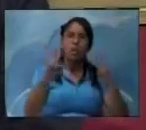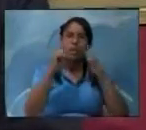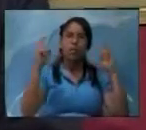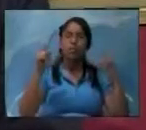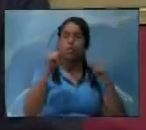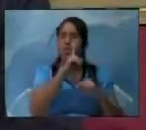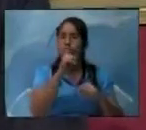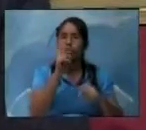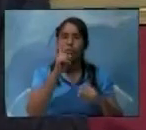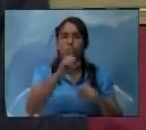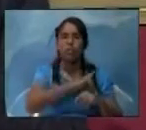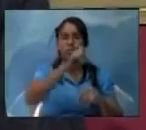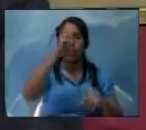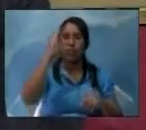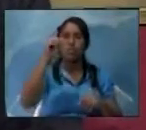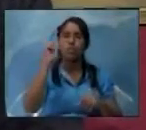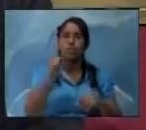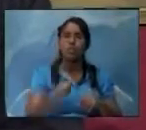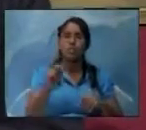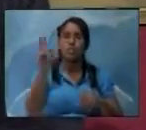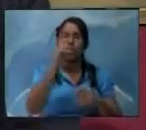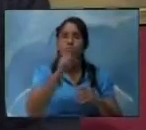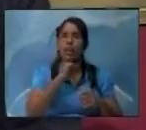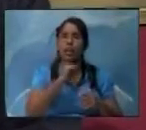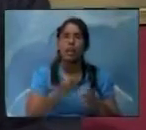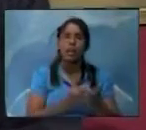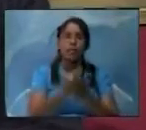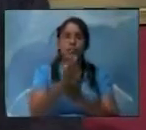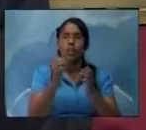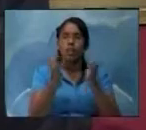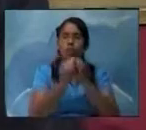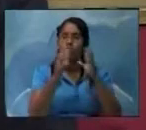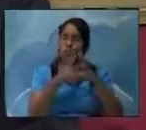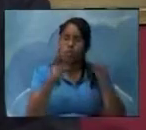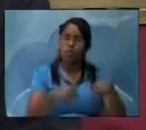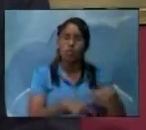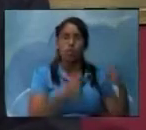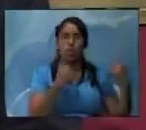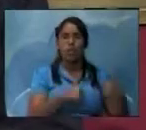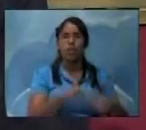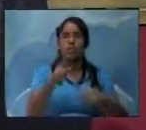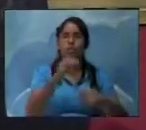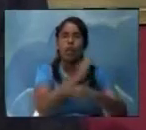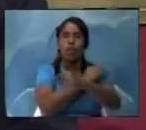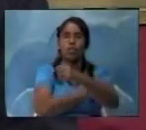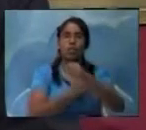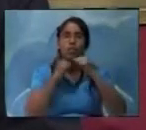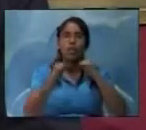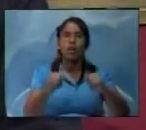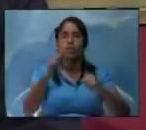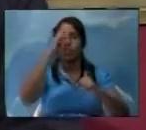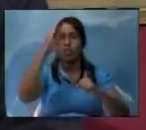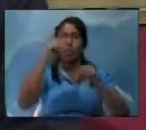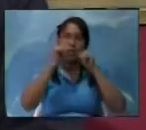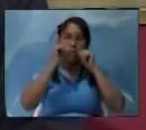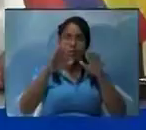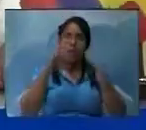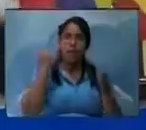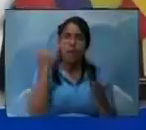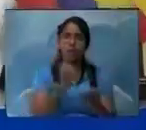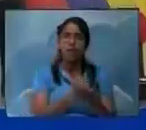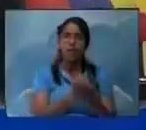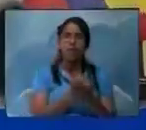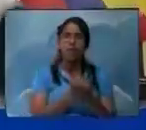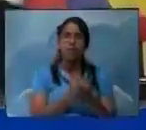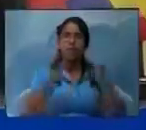victoria en el nombre de Dios si le eres fiel con todo tu corazón y con toda tu fuerza. Dios le bendiga.